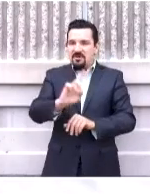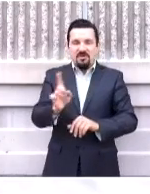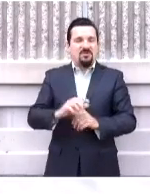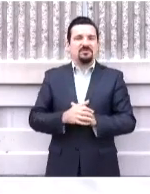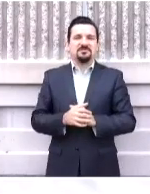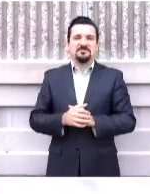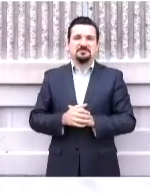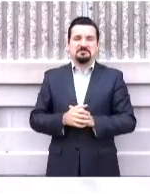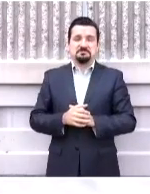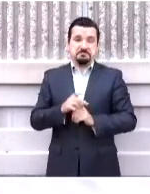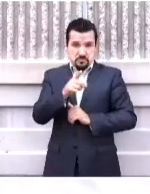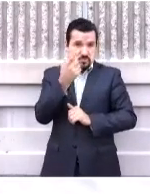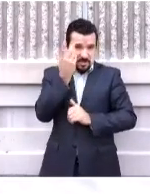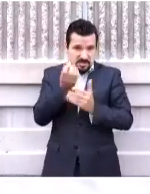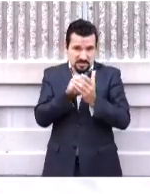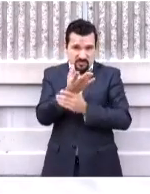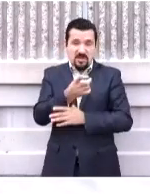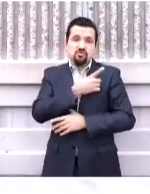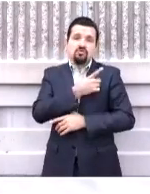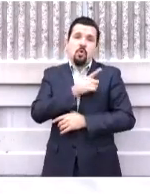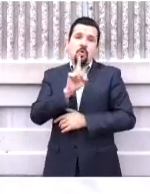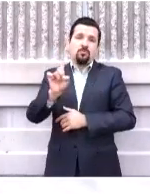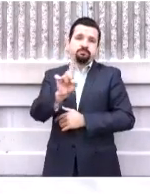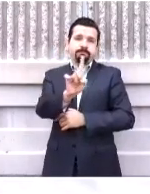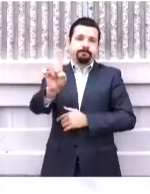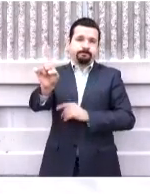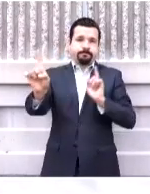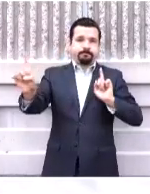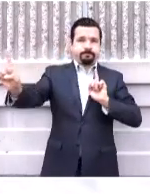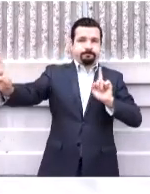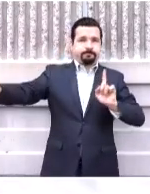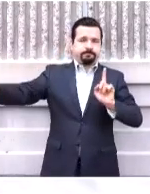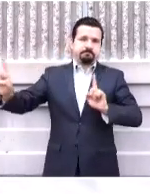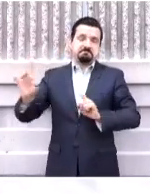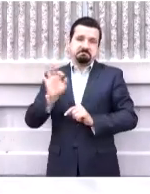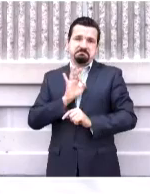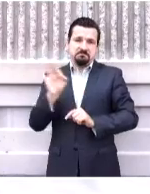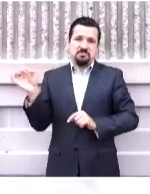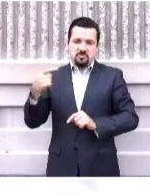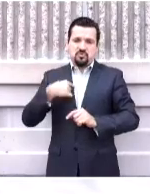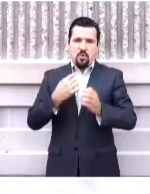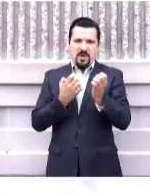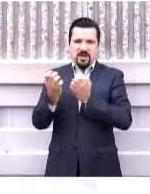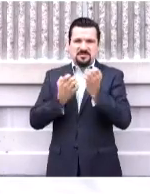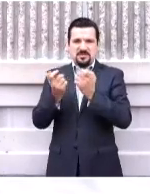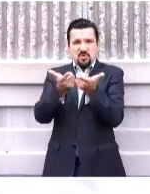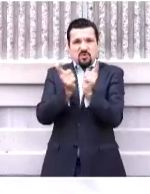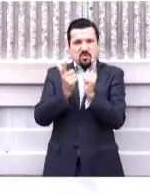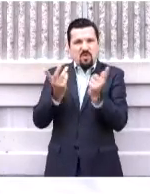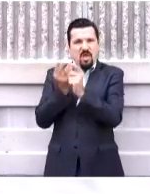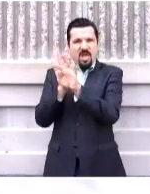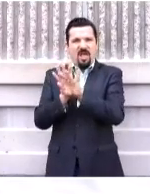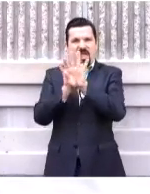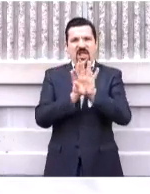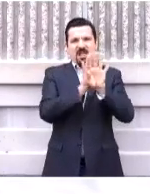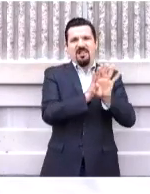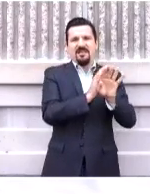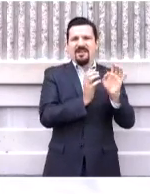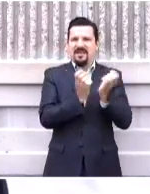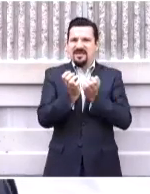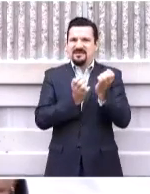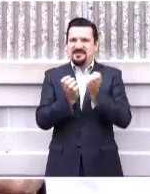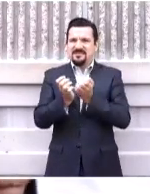Es importante que entendamos la distancia, y si yo hago ejercicio en grupo,